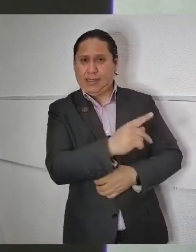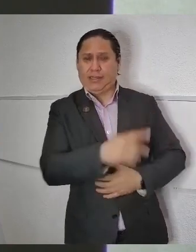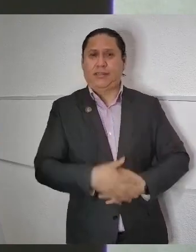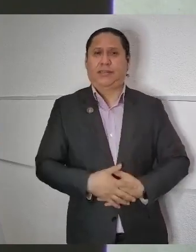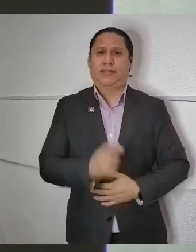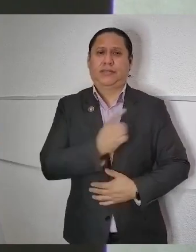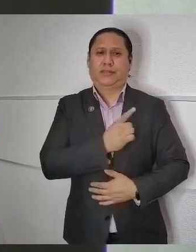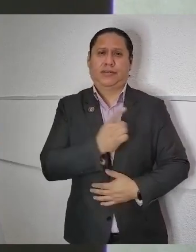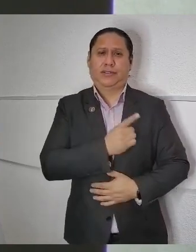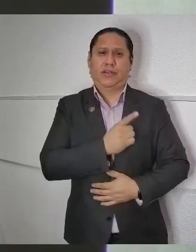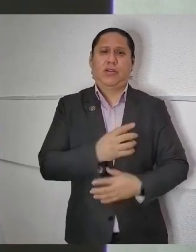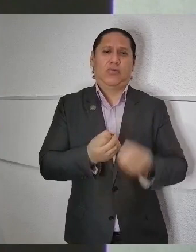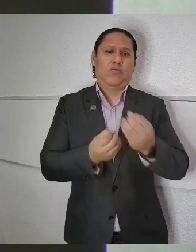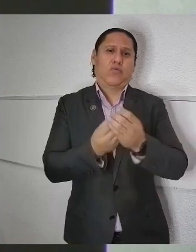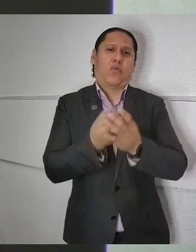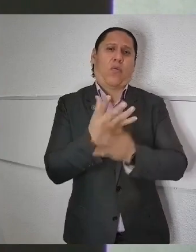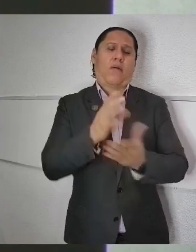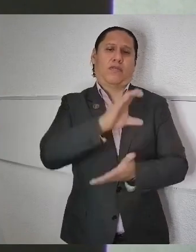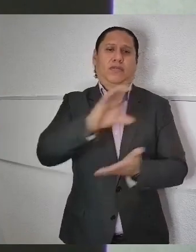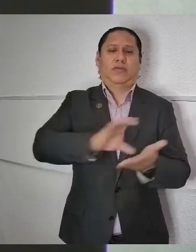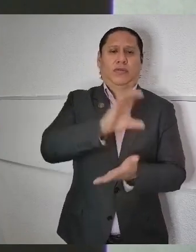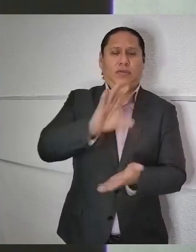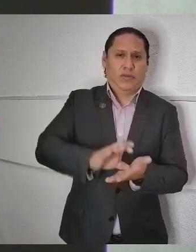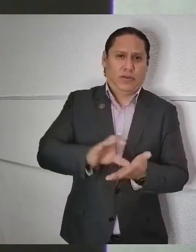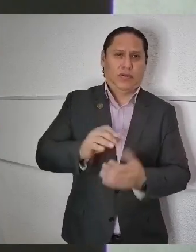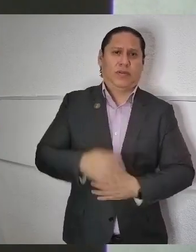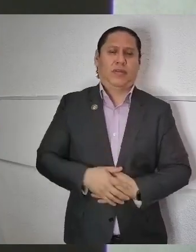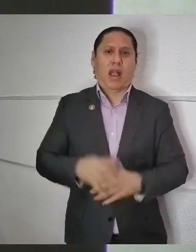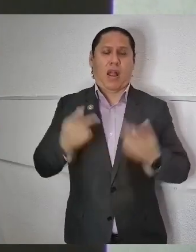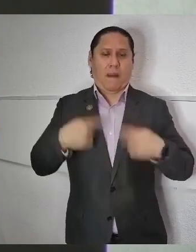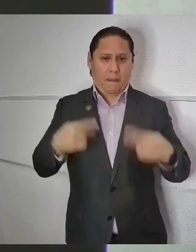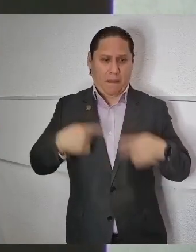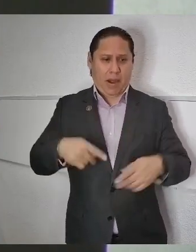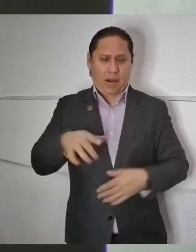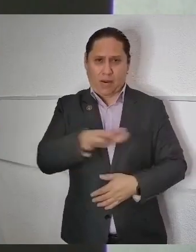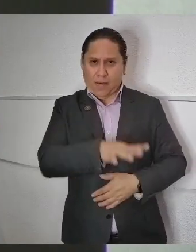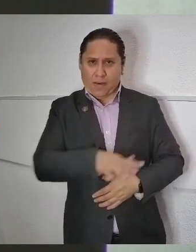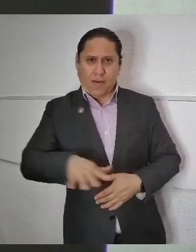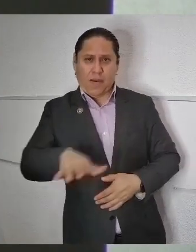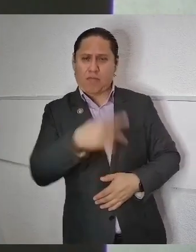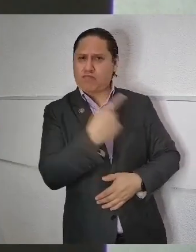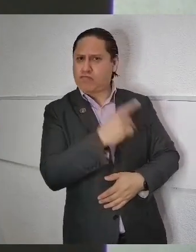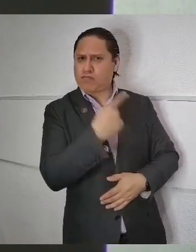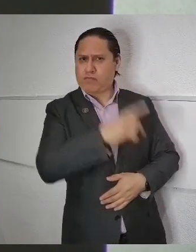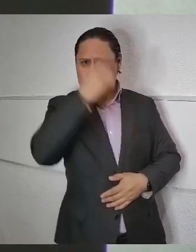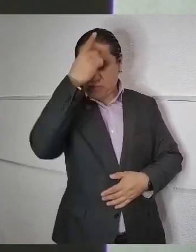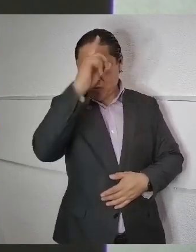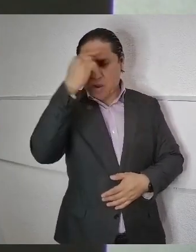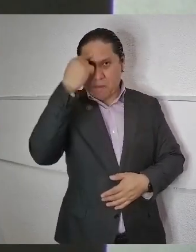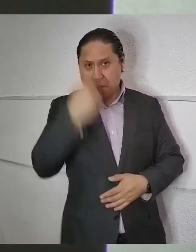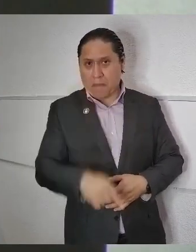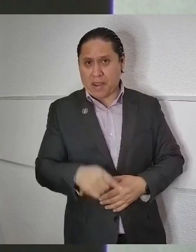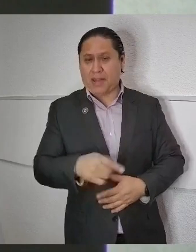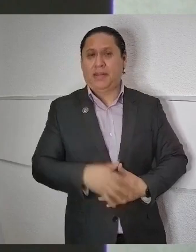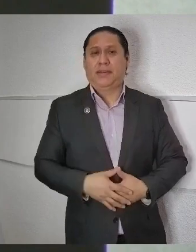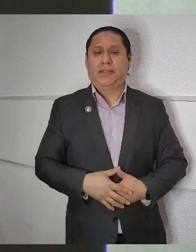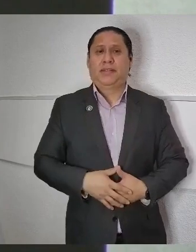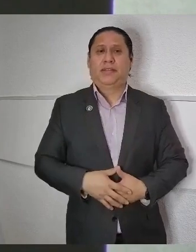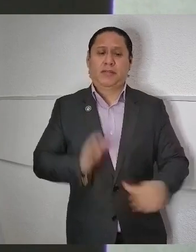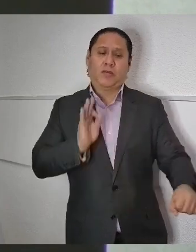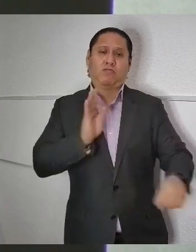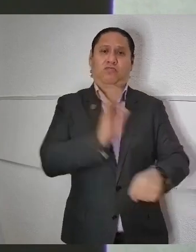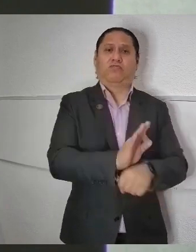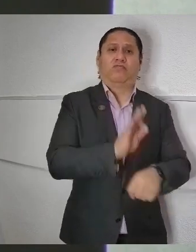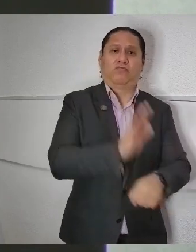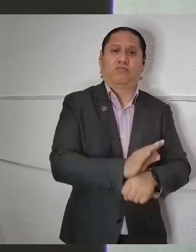solo eso, sino se crea un centro con personal y patrimonio propios para poder